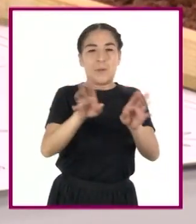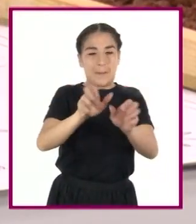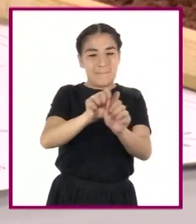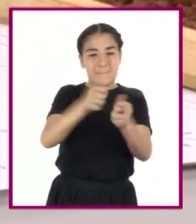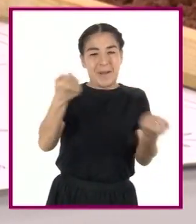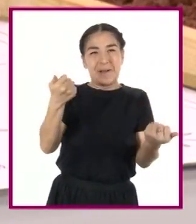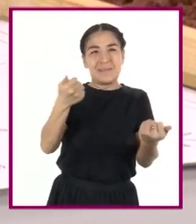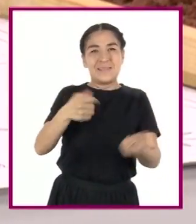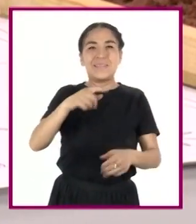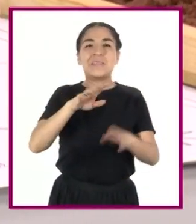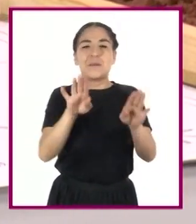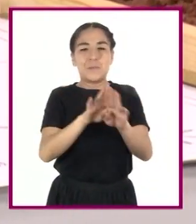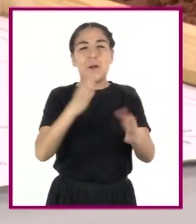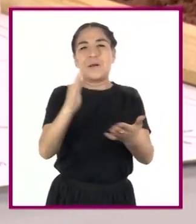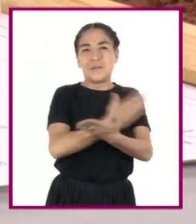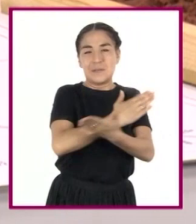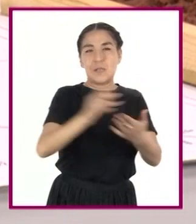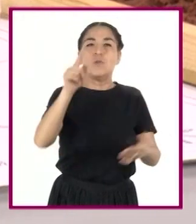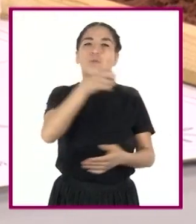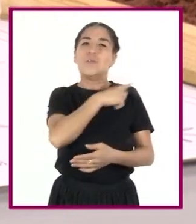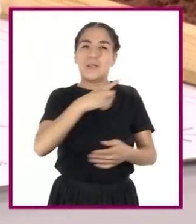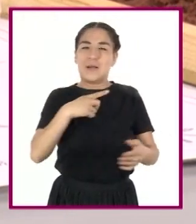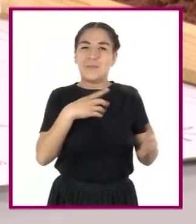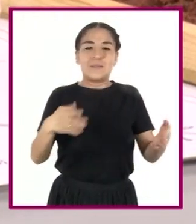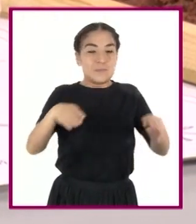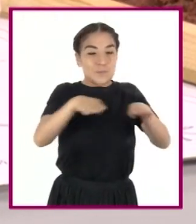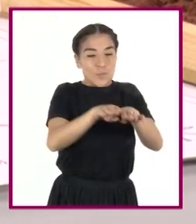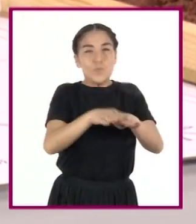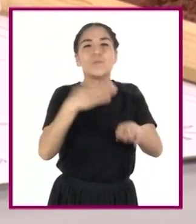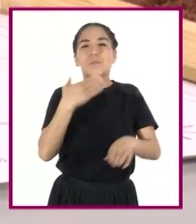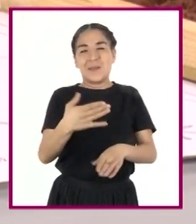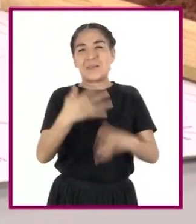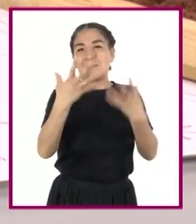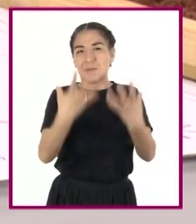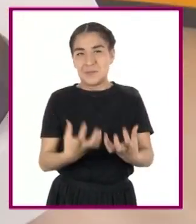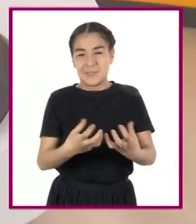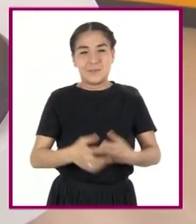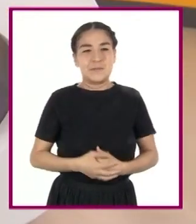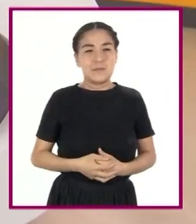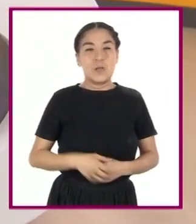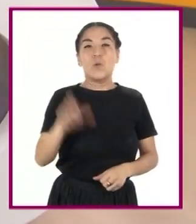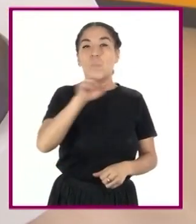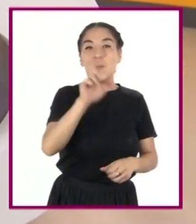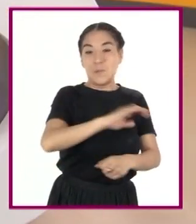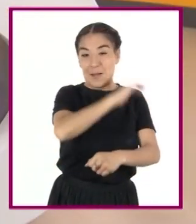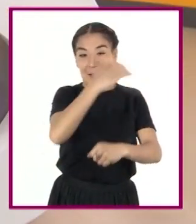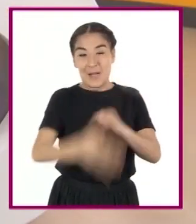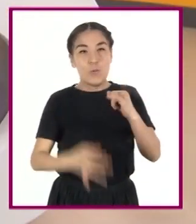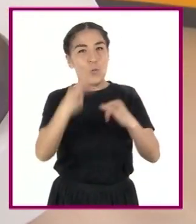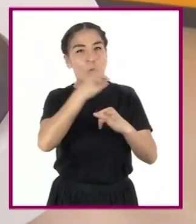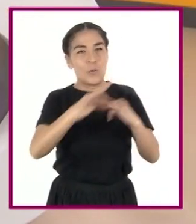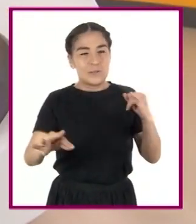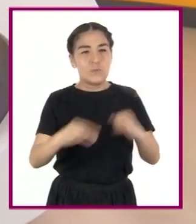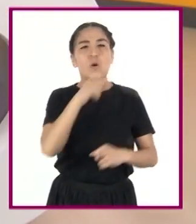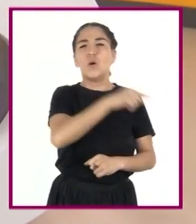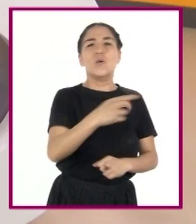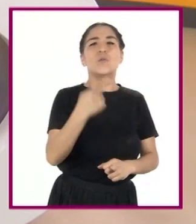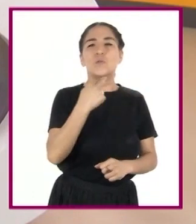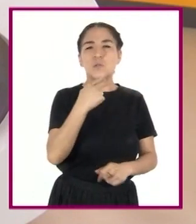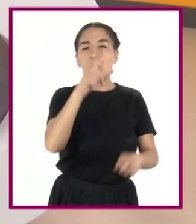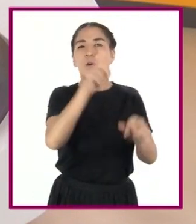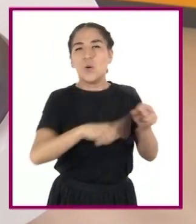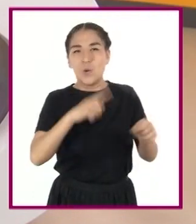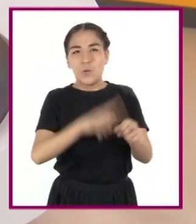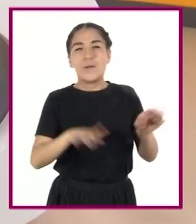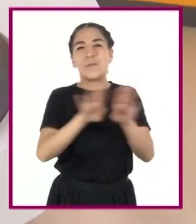piezas. No olviden dejar secarlas. Ahora pasamos a la fase de acabado final. En este pueden usar color y